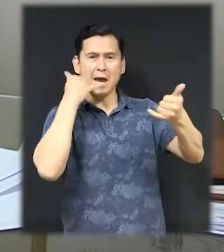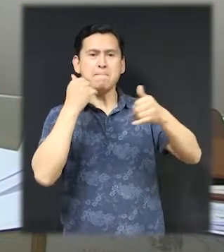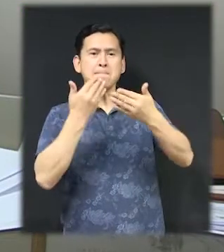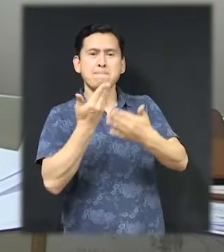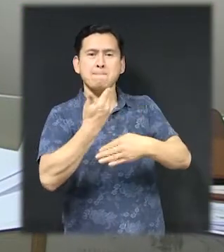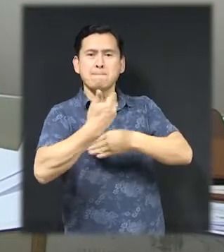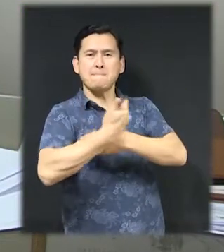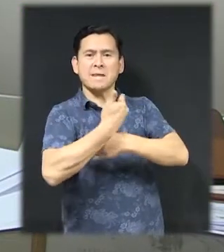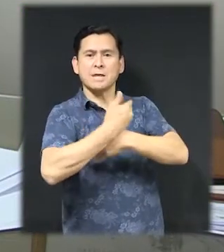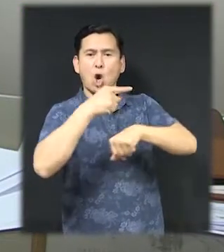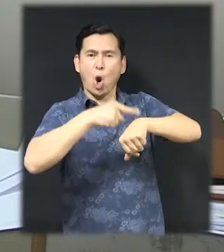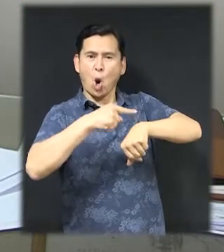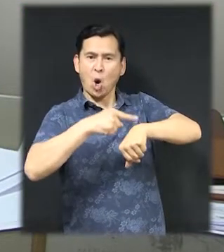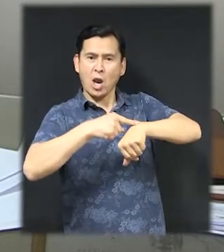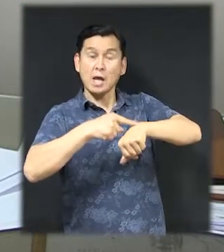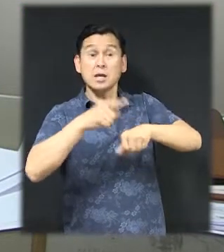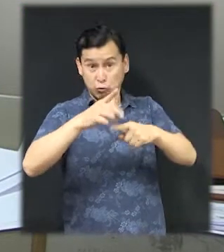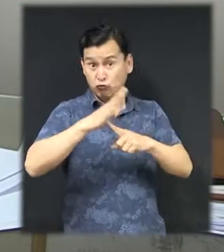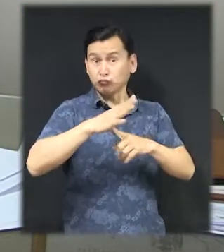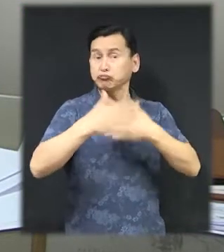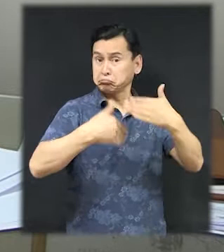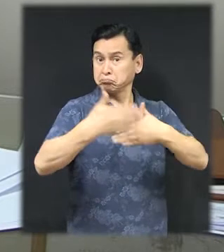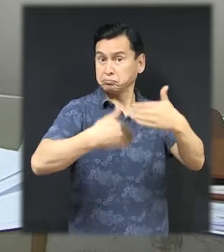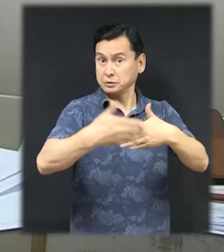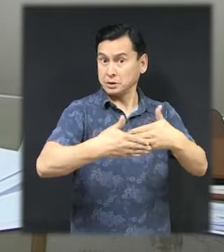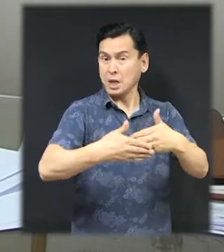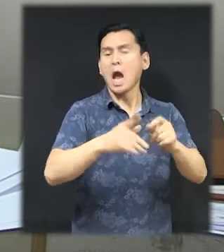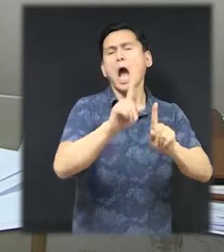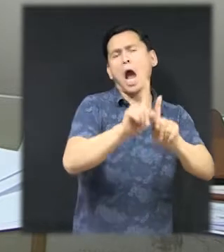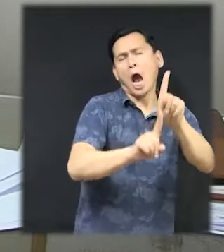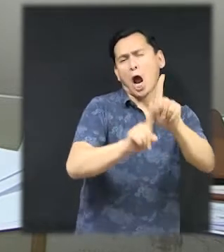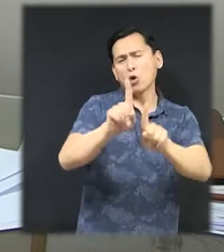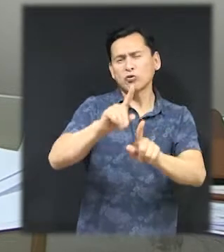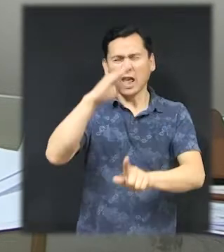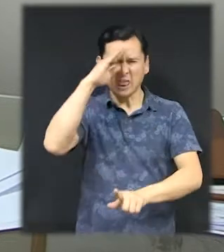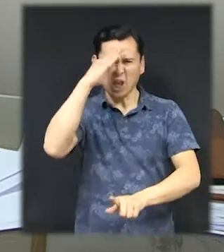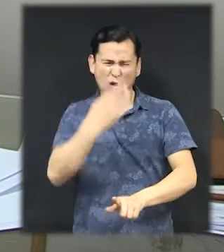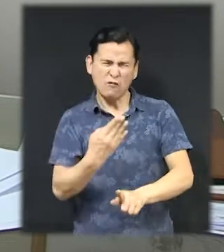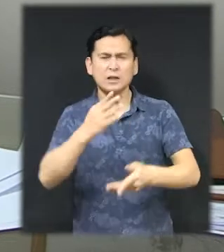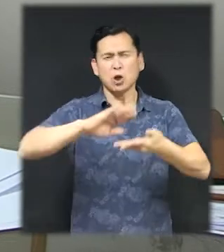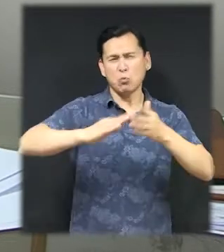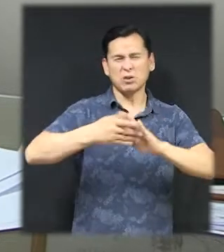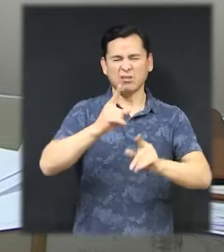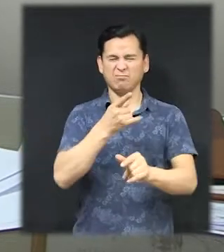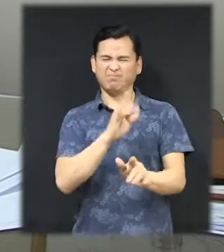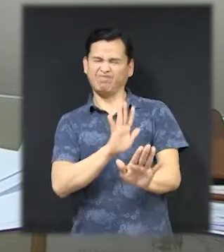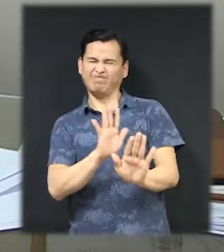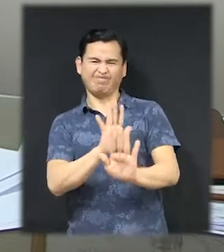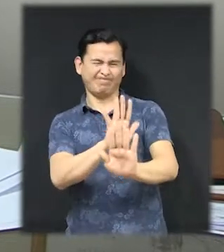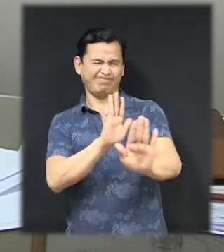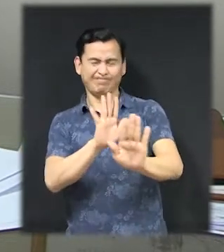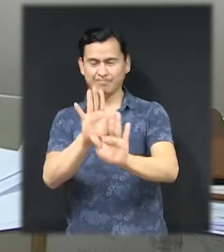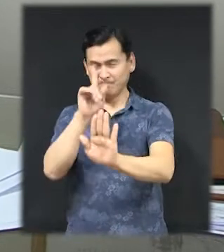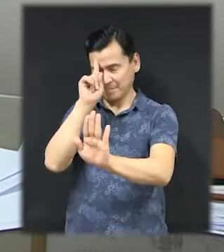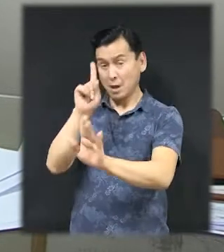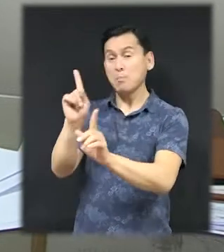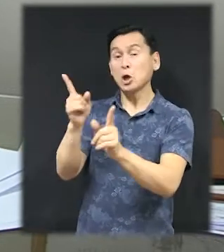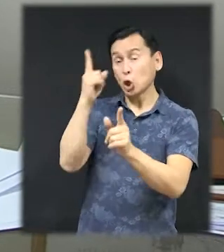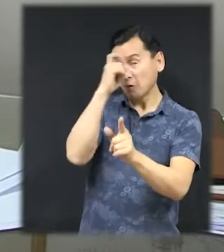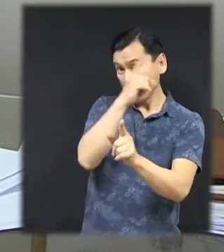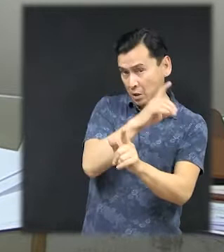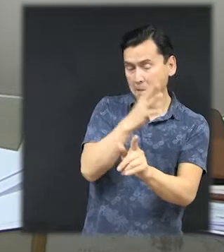Partimos con alguna desconfianza por parte de la comunidad y con algunas dificultades que hemos venido resolviendo, y que este mes ya